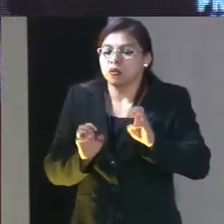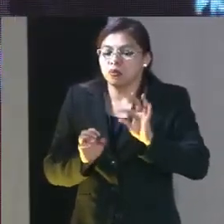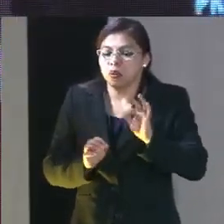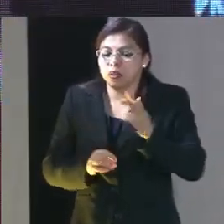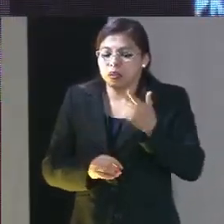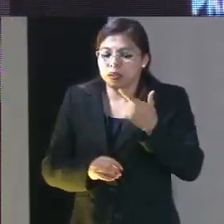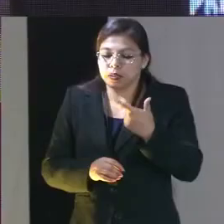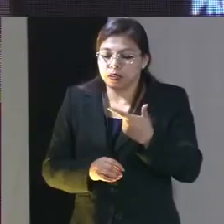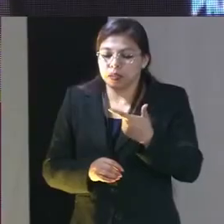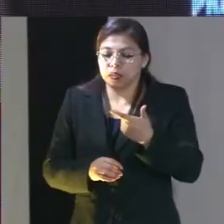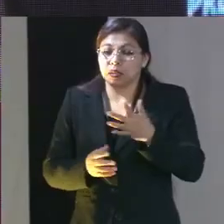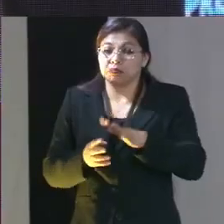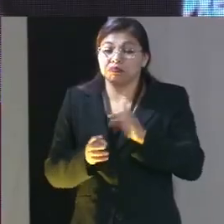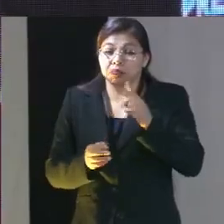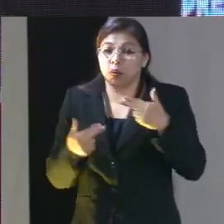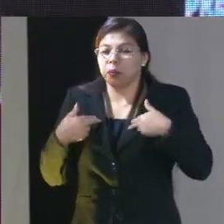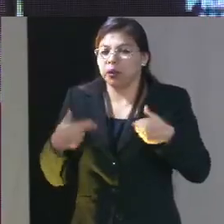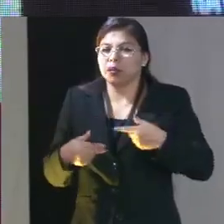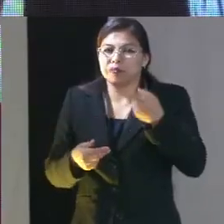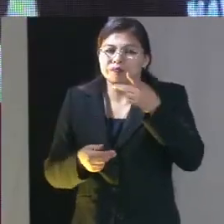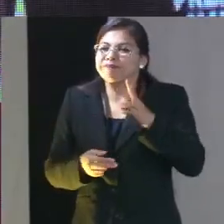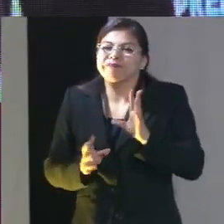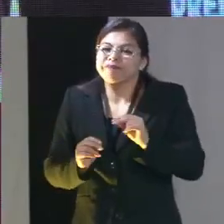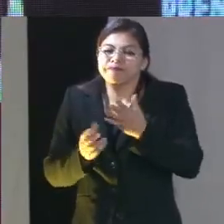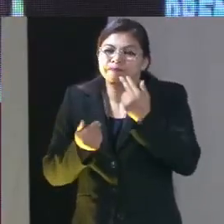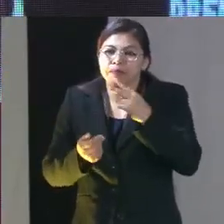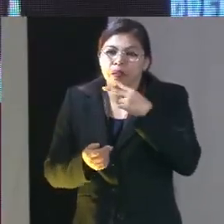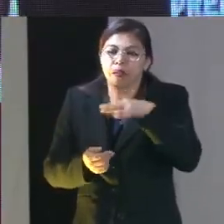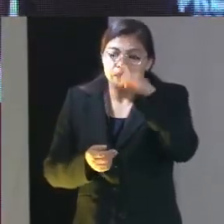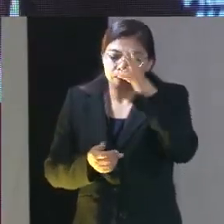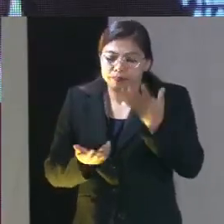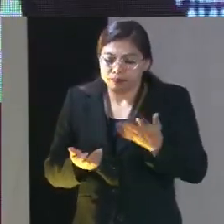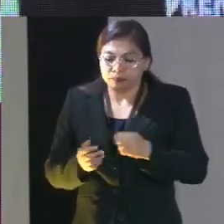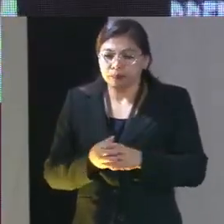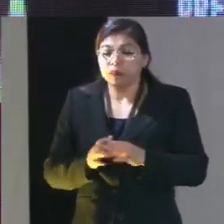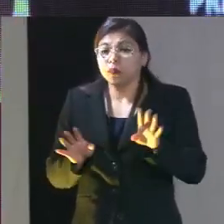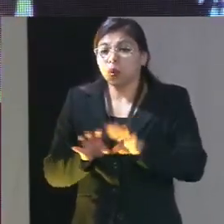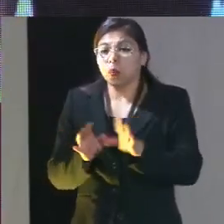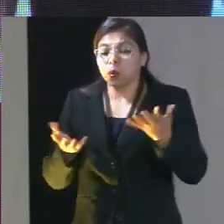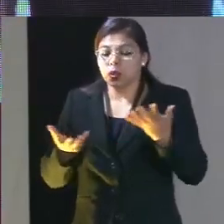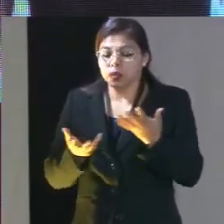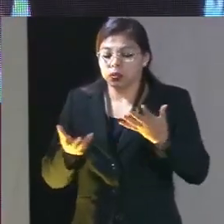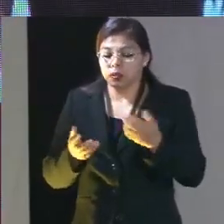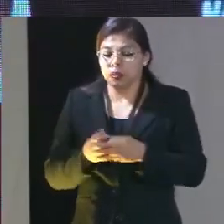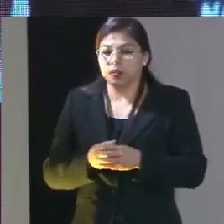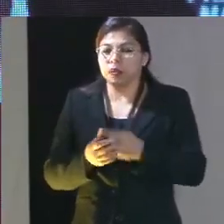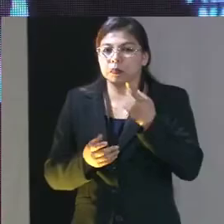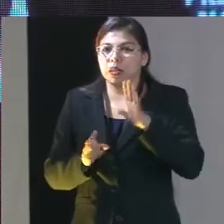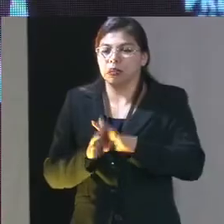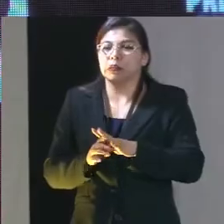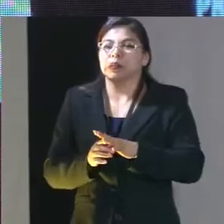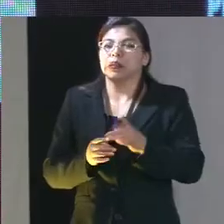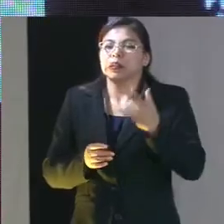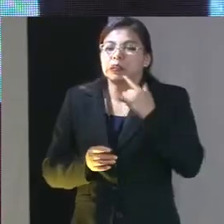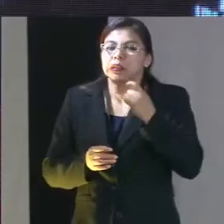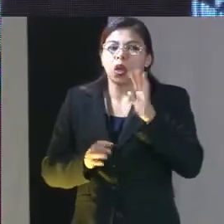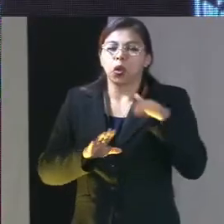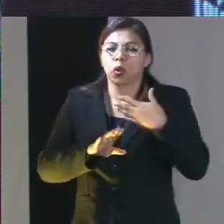porque nuestros mandos eran particularmente torpes, pero por otras muchas razones, como se hizo en la resistencia contra los